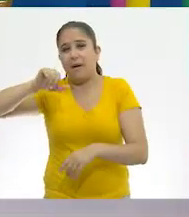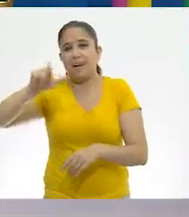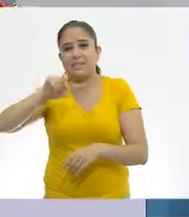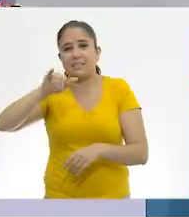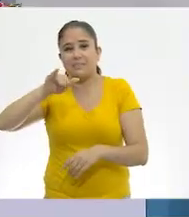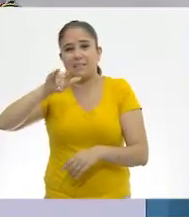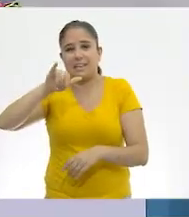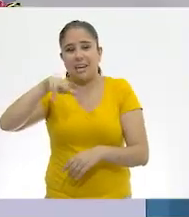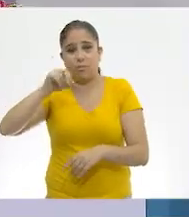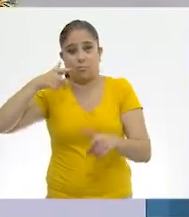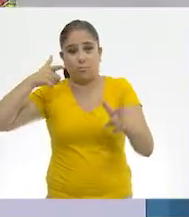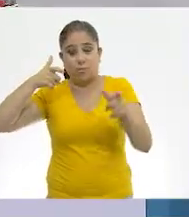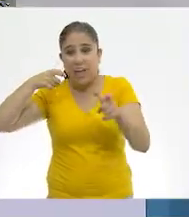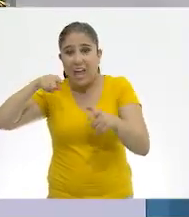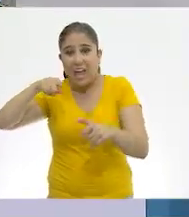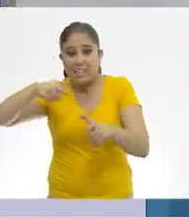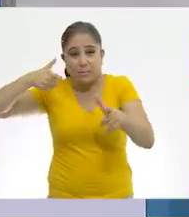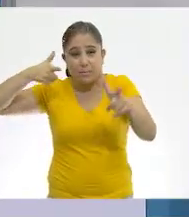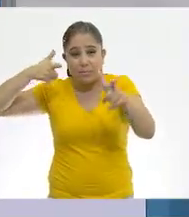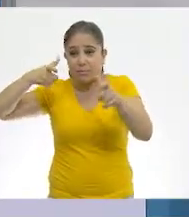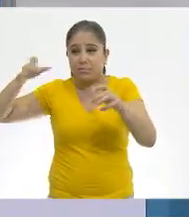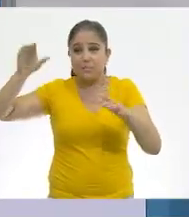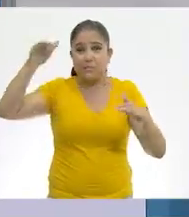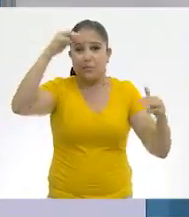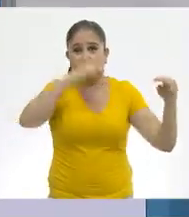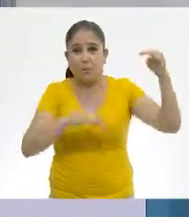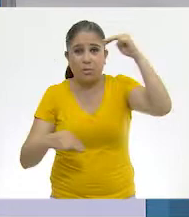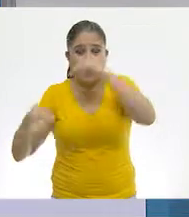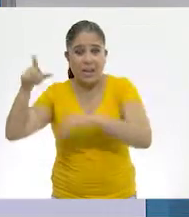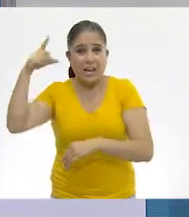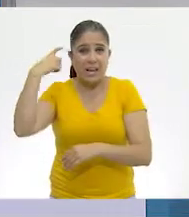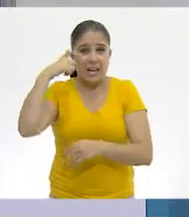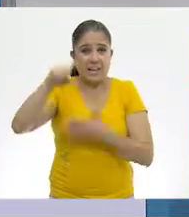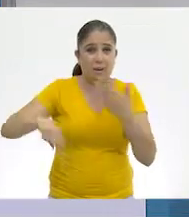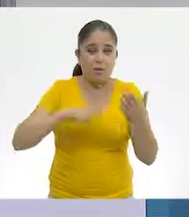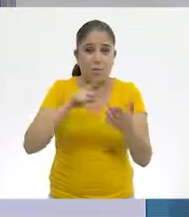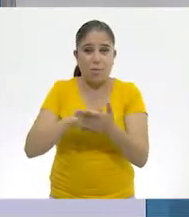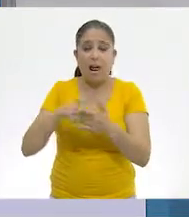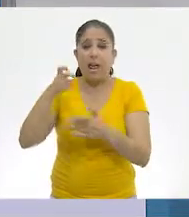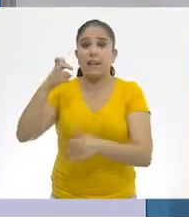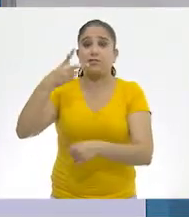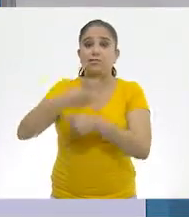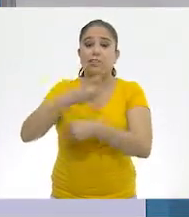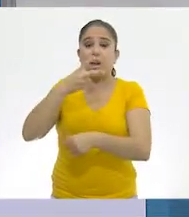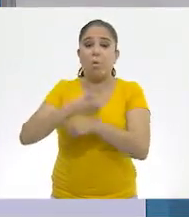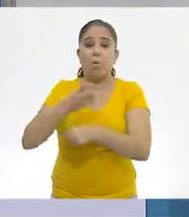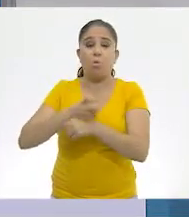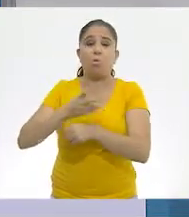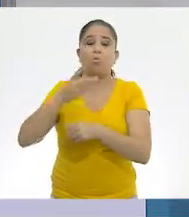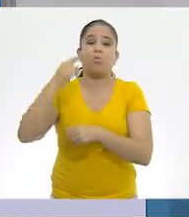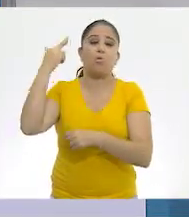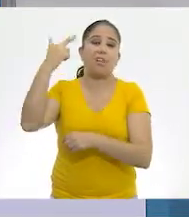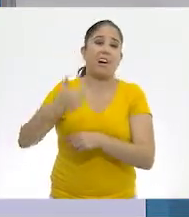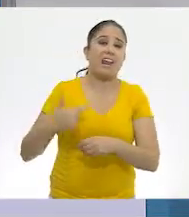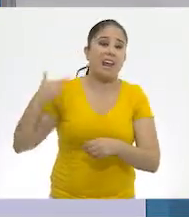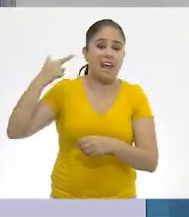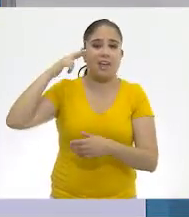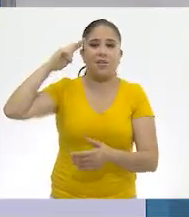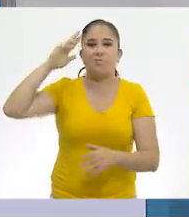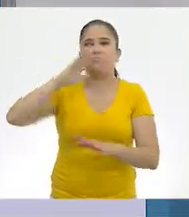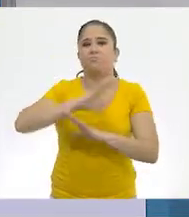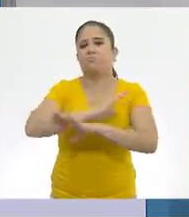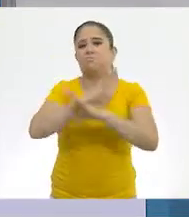Sí. Su fusilamiento en el Cerro de las Campanas, en Querétaro, marcó el derrumbe del Segundo Imperio y, por fin, también la derrota